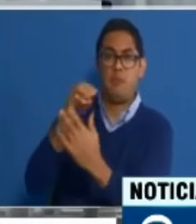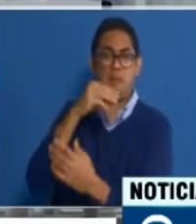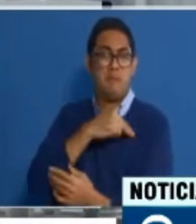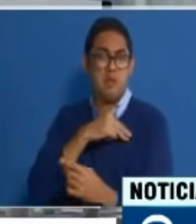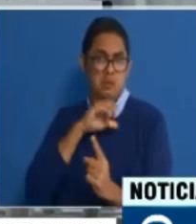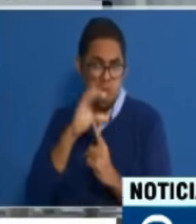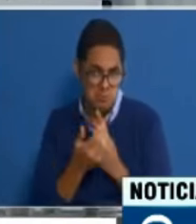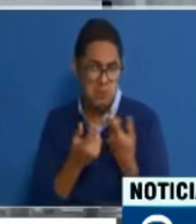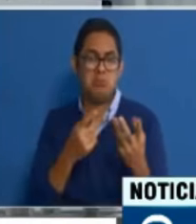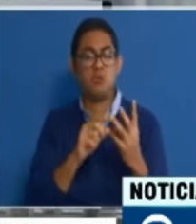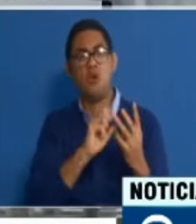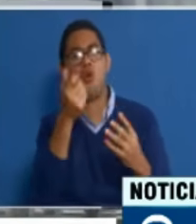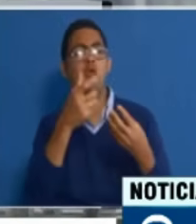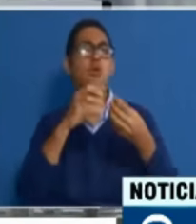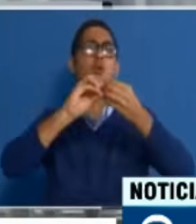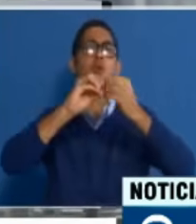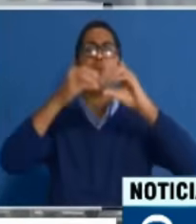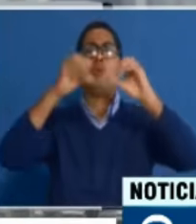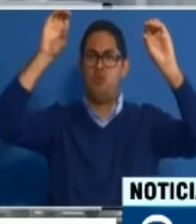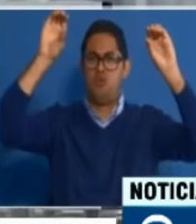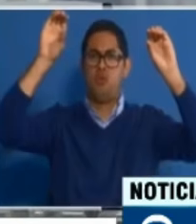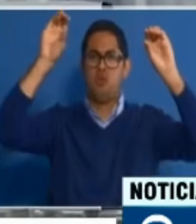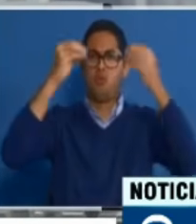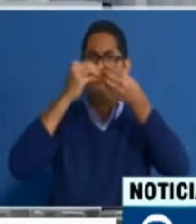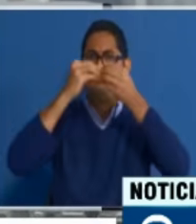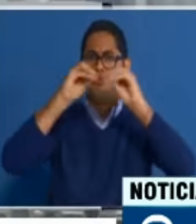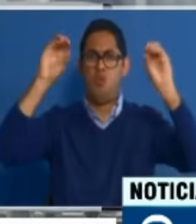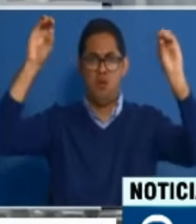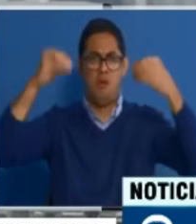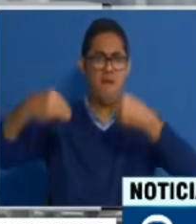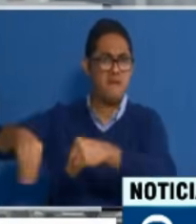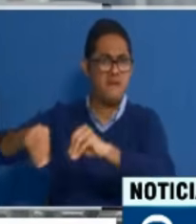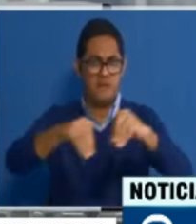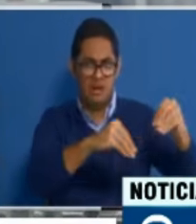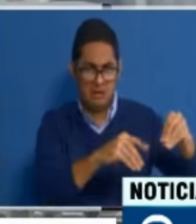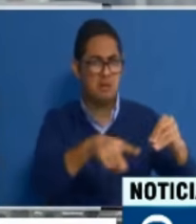Billeteros registrados en la Lotería Nacional de Beneficencia.